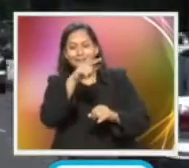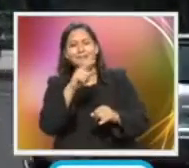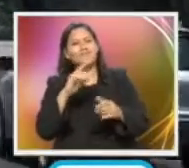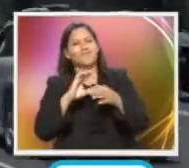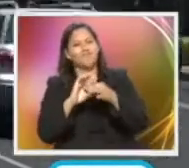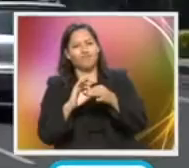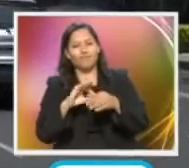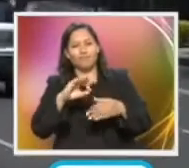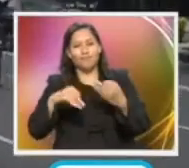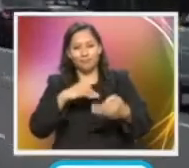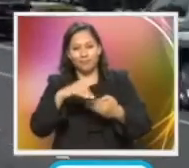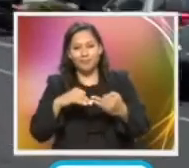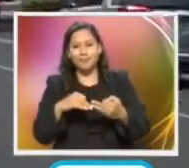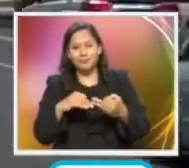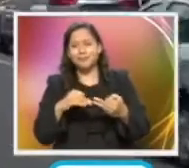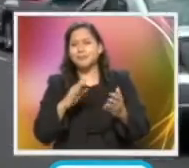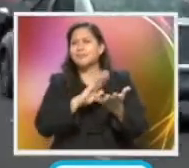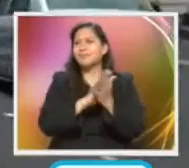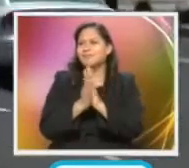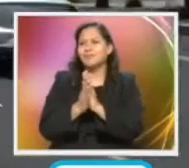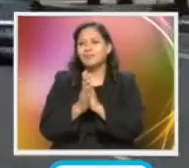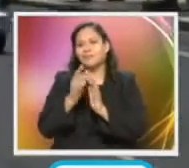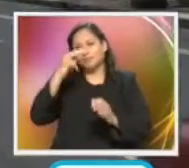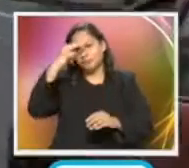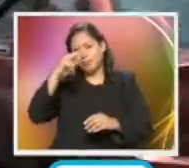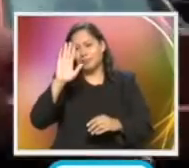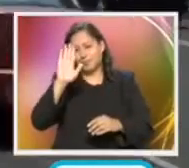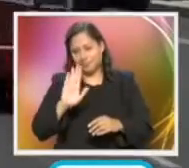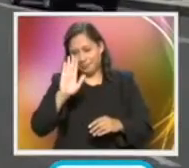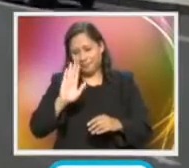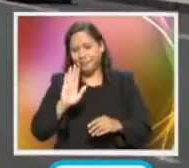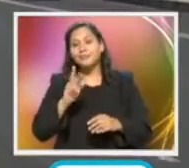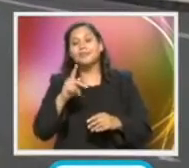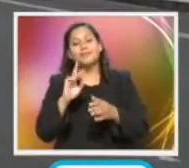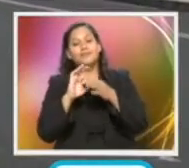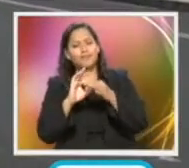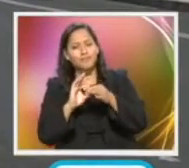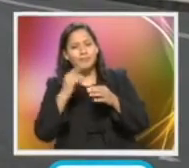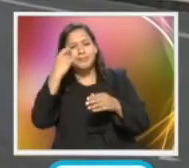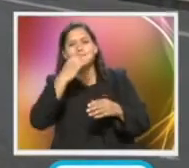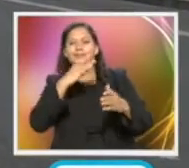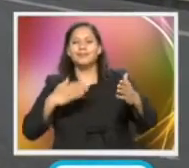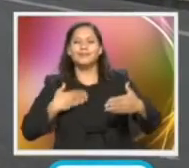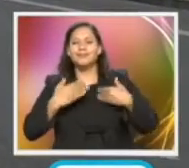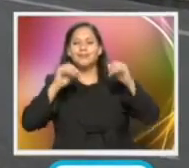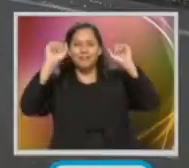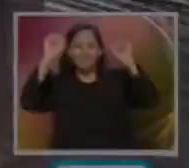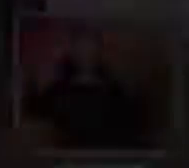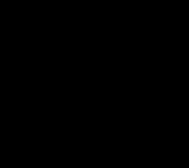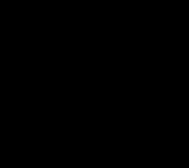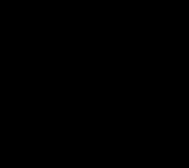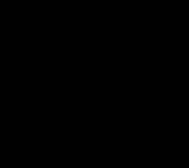nos une, no solo como una representación de los mexicanos, nos une también para festejar nuestras victorias.